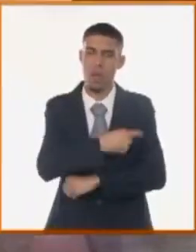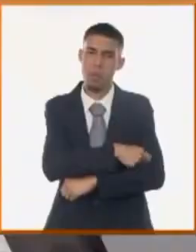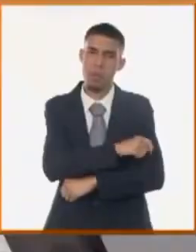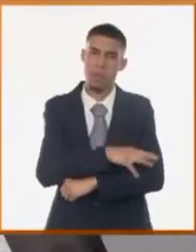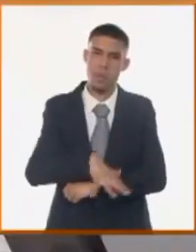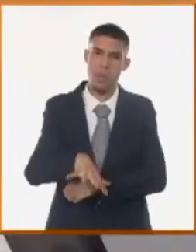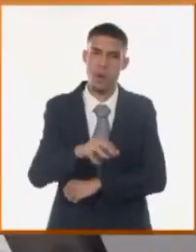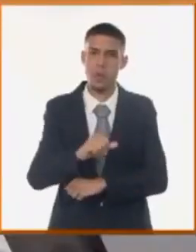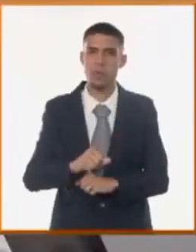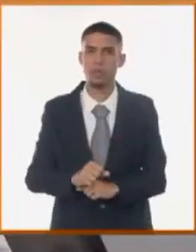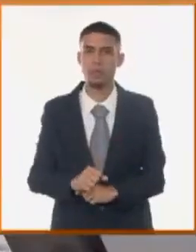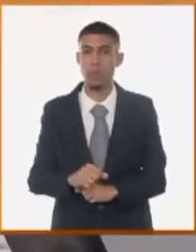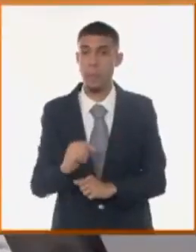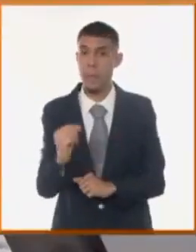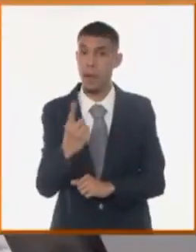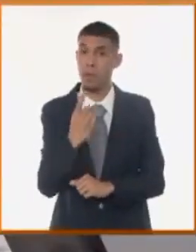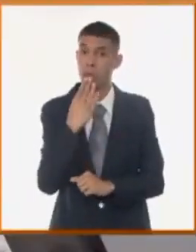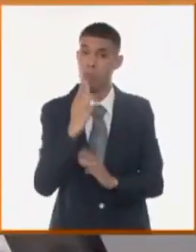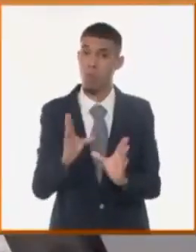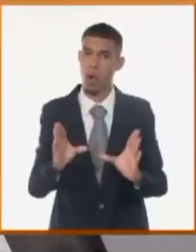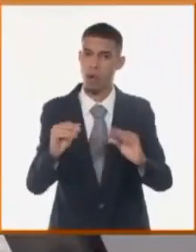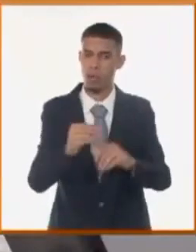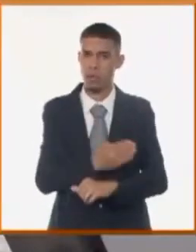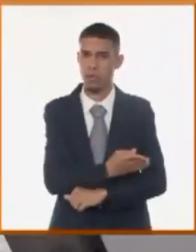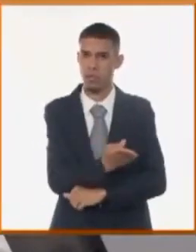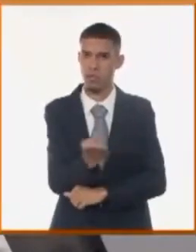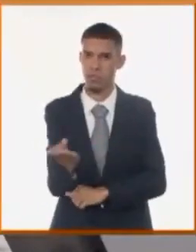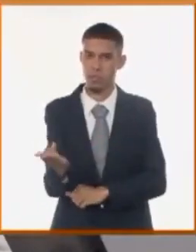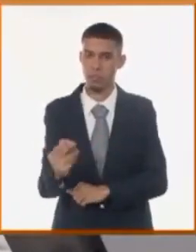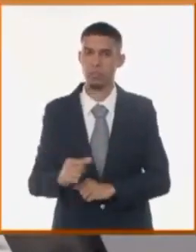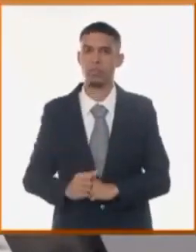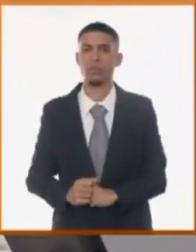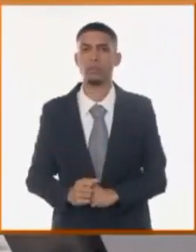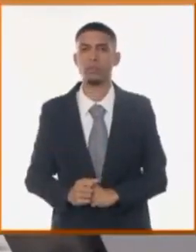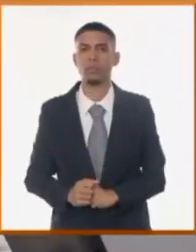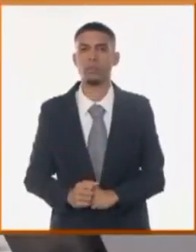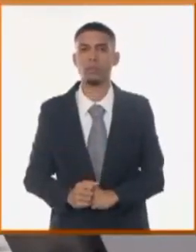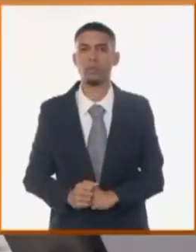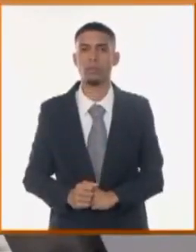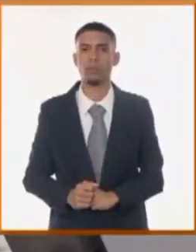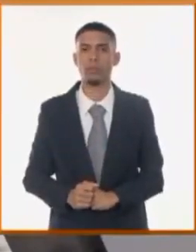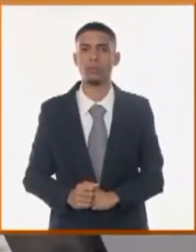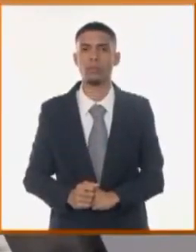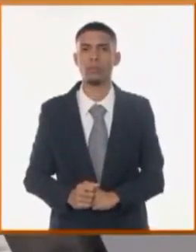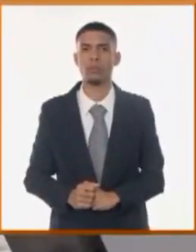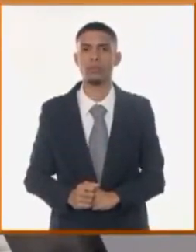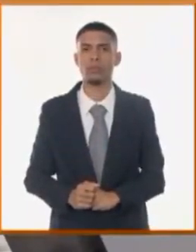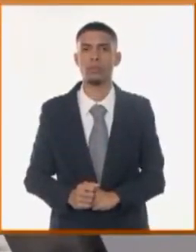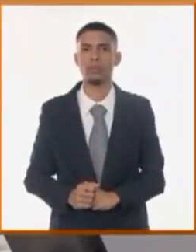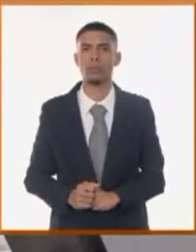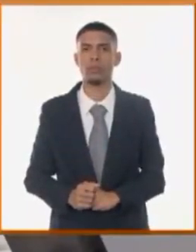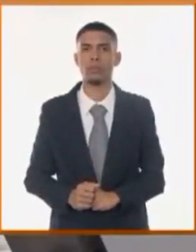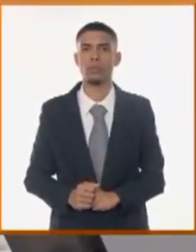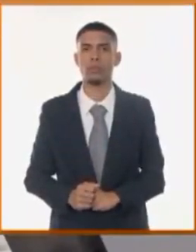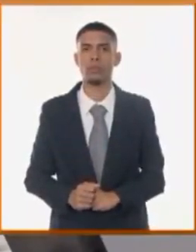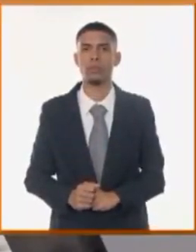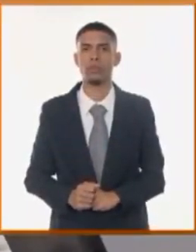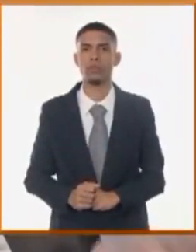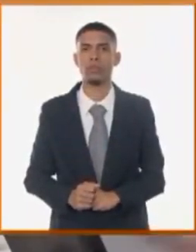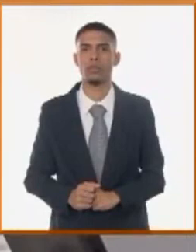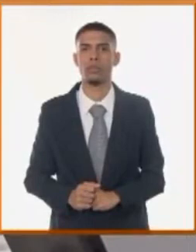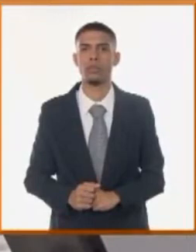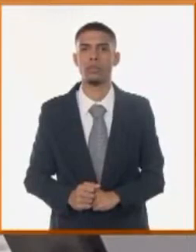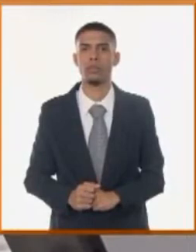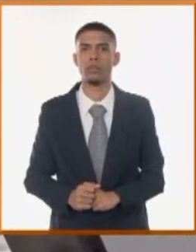Bueno, ante todo, buenas noches, Randy, y agradecido de estar aquí en la mesa redonda para poderle transmitir la experiencia de DeSoft en la transformación digital del